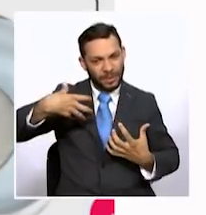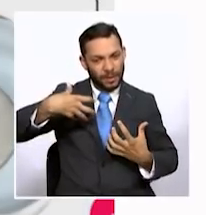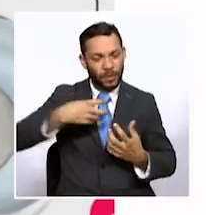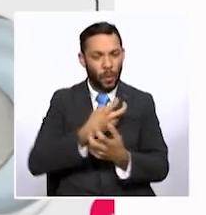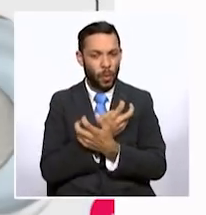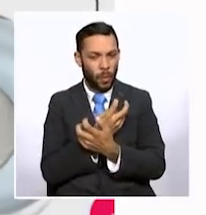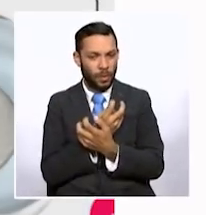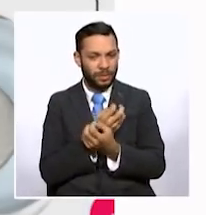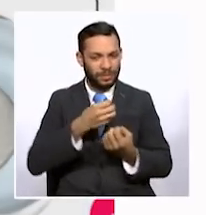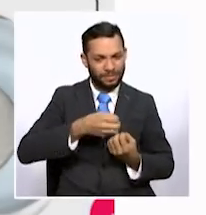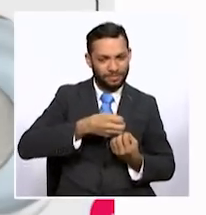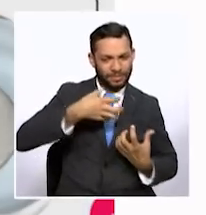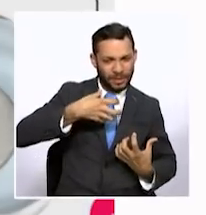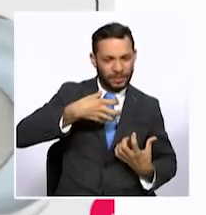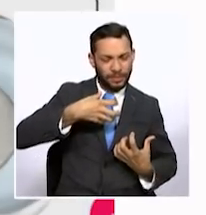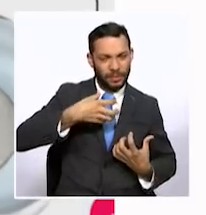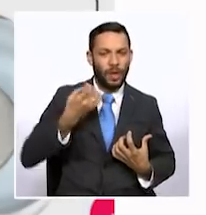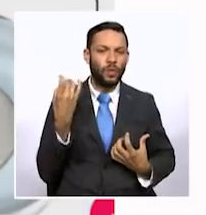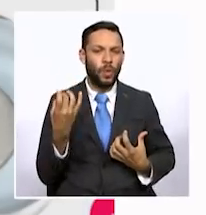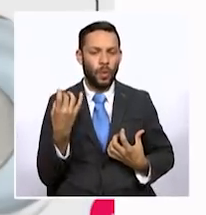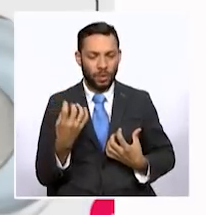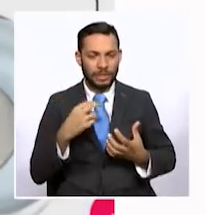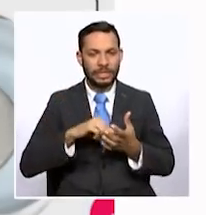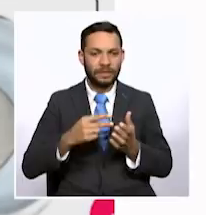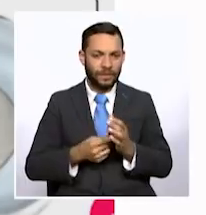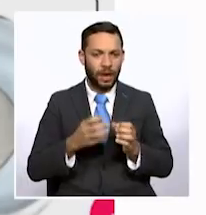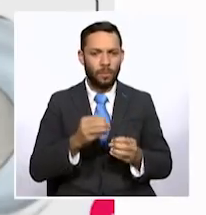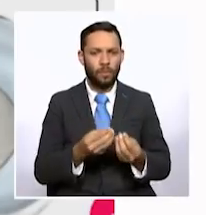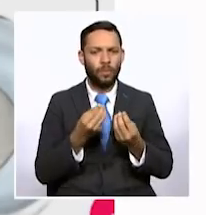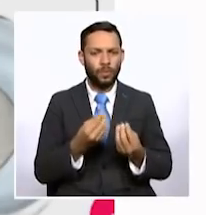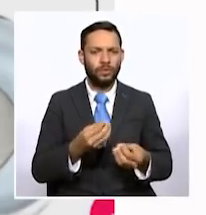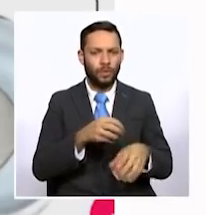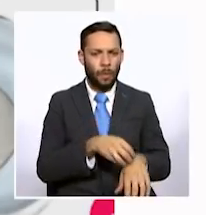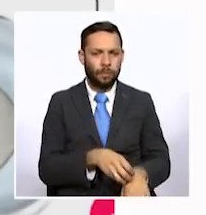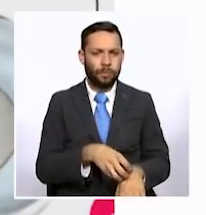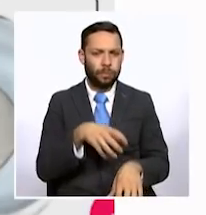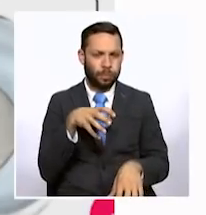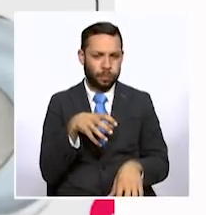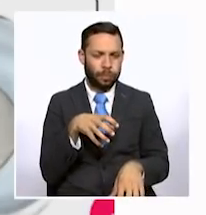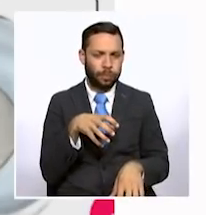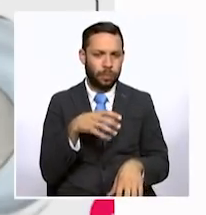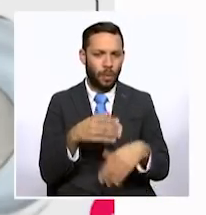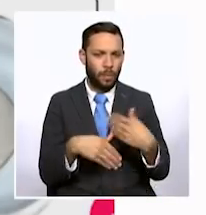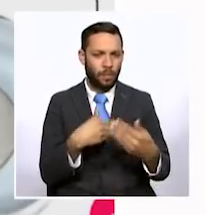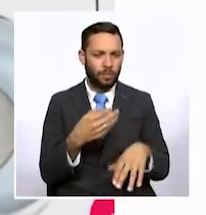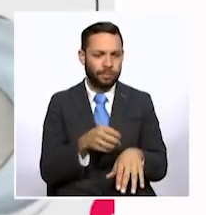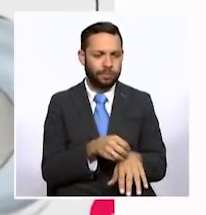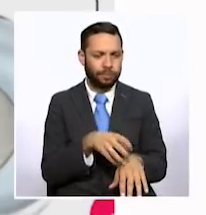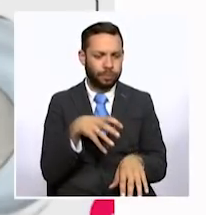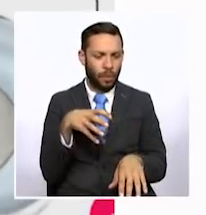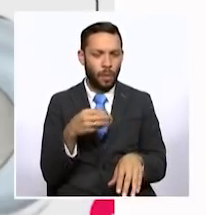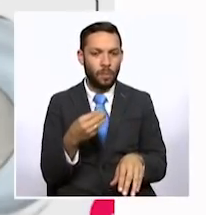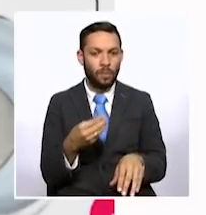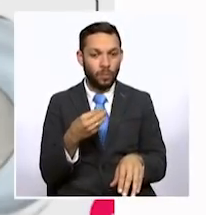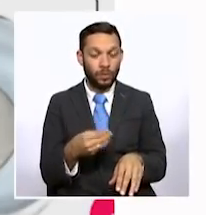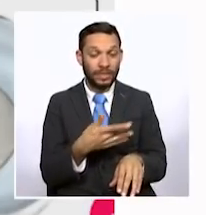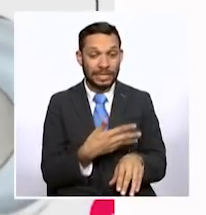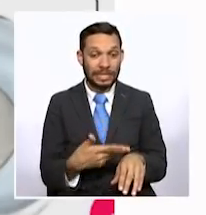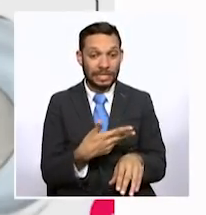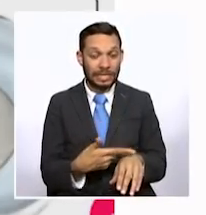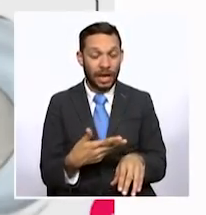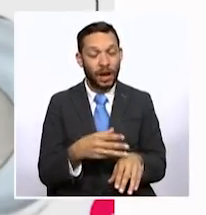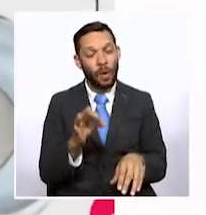actual, es un proceso inflamatorio crónico y ese proceso inflamatorio crónico aumenta la cantidad de líquido sinovial a nivel de la